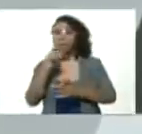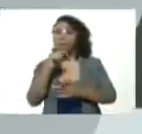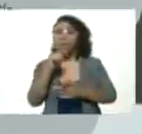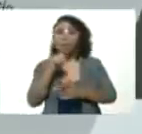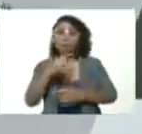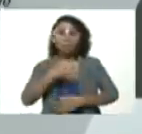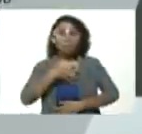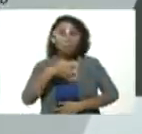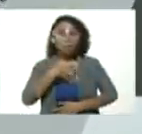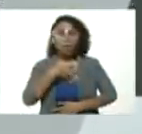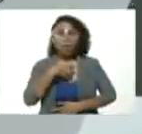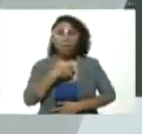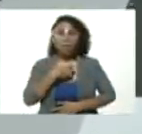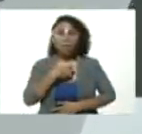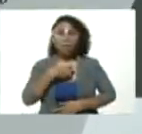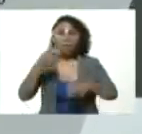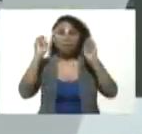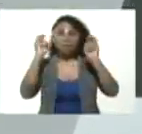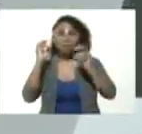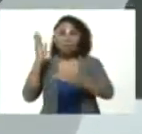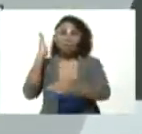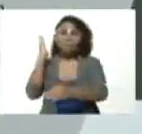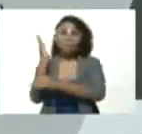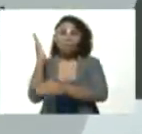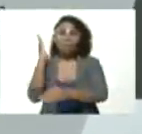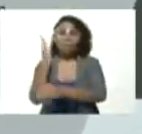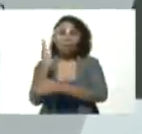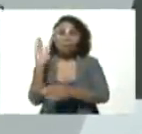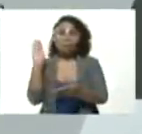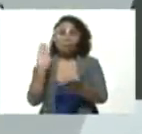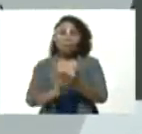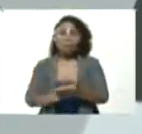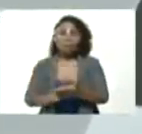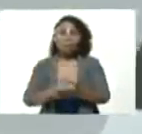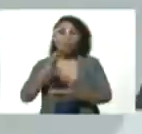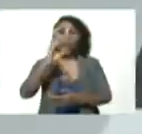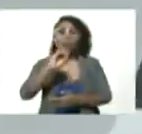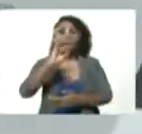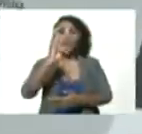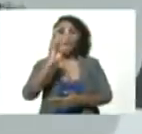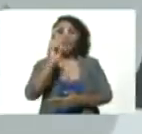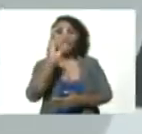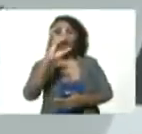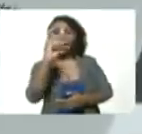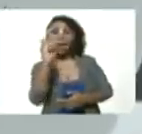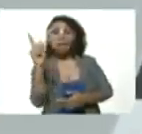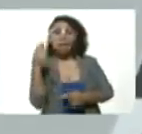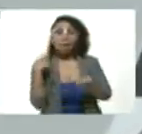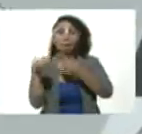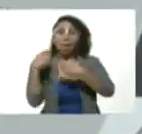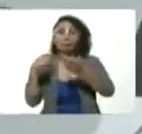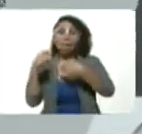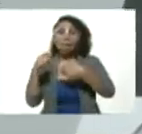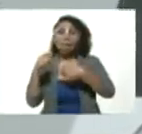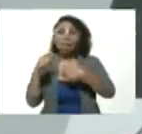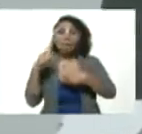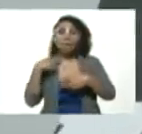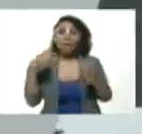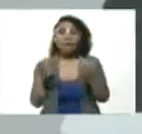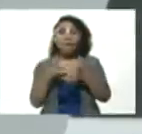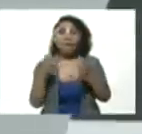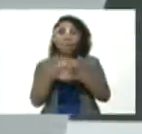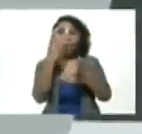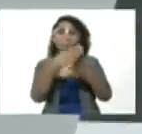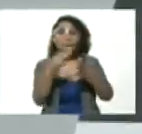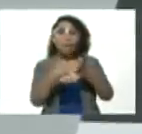inhabilitada, producto de las sanciones impuestas por la OFAC para la comercialización de equipos y